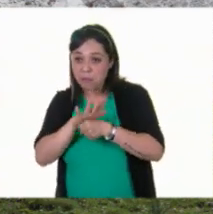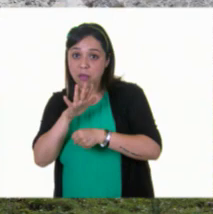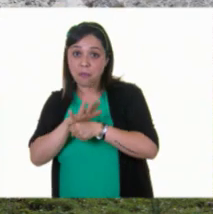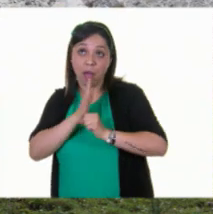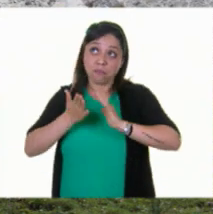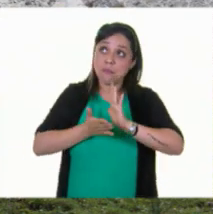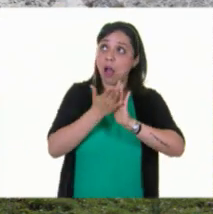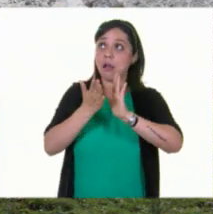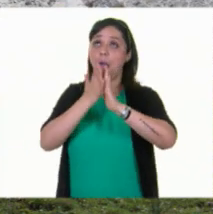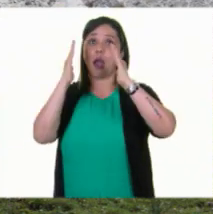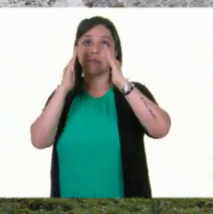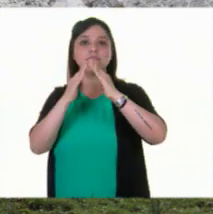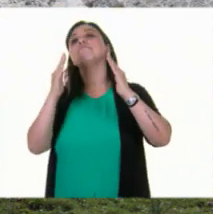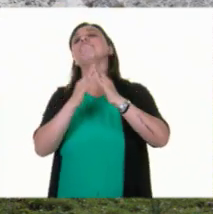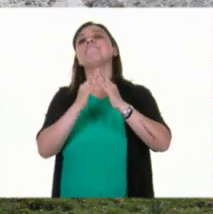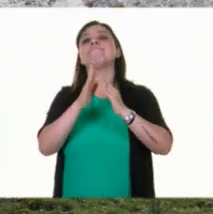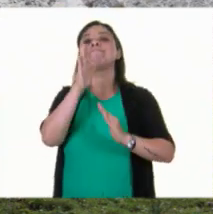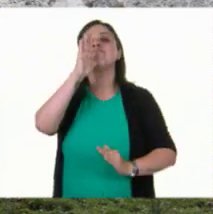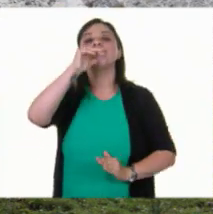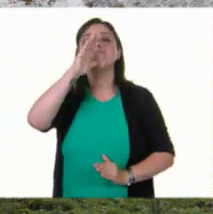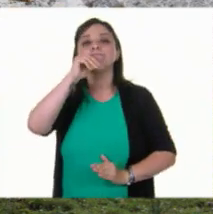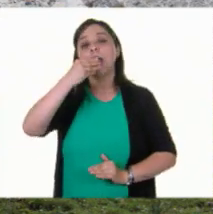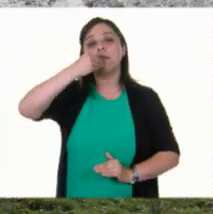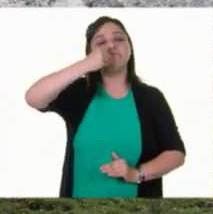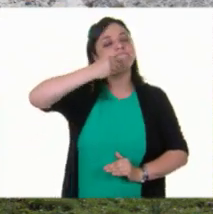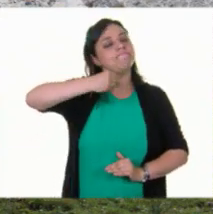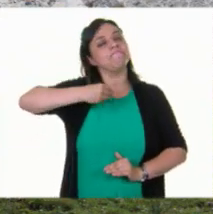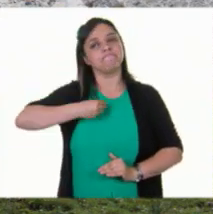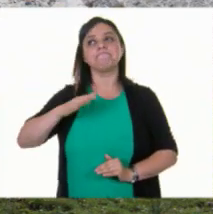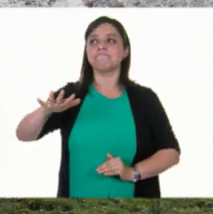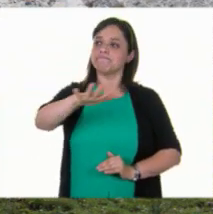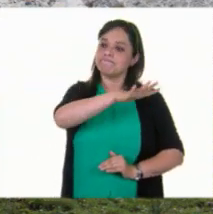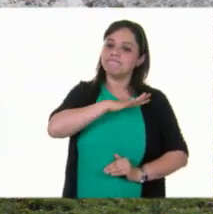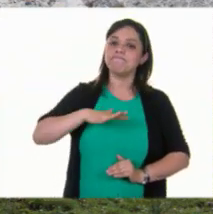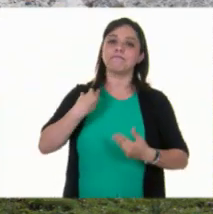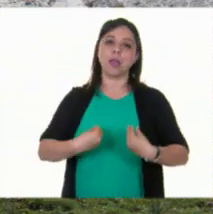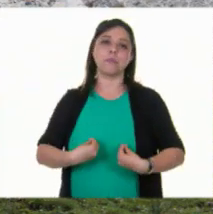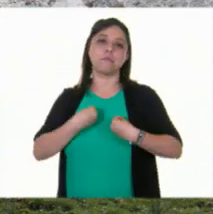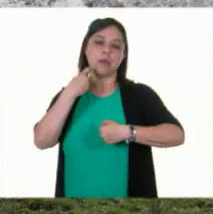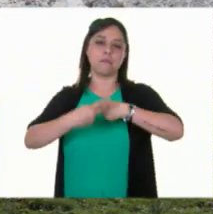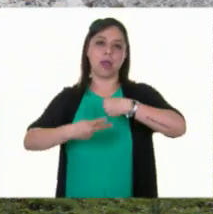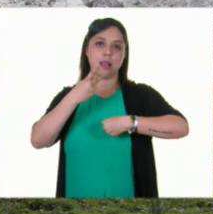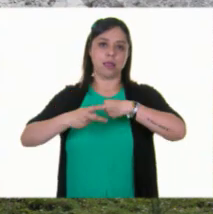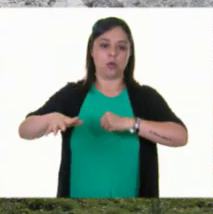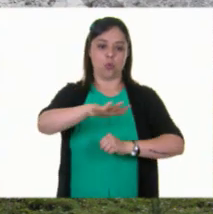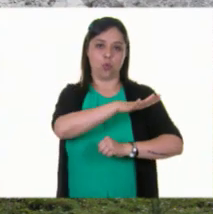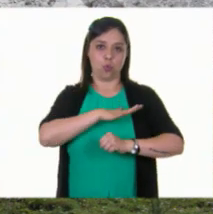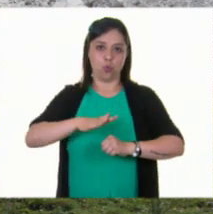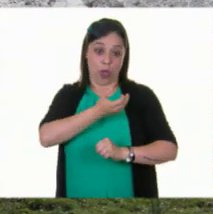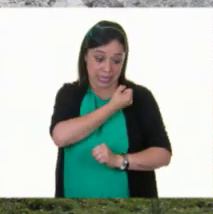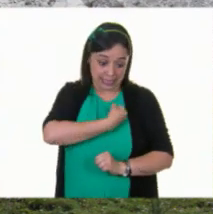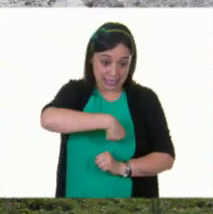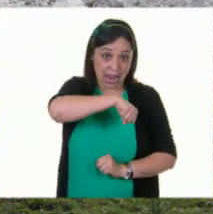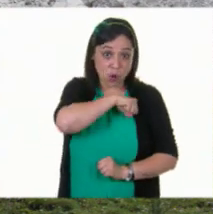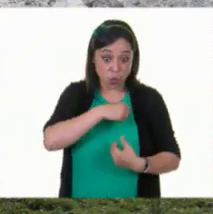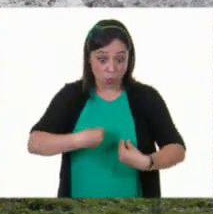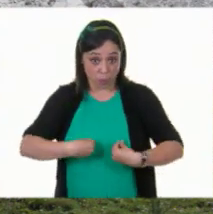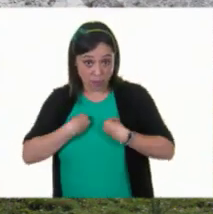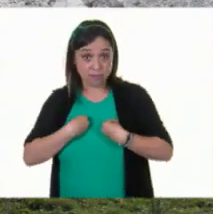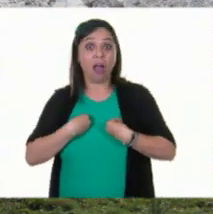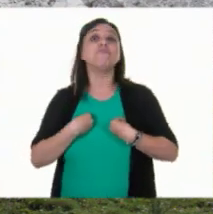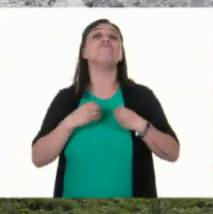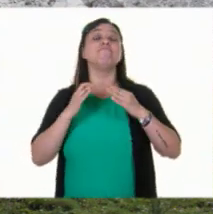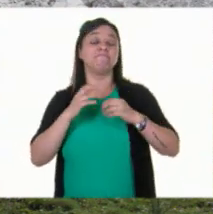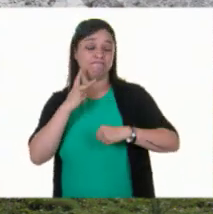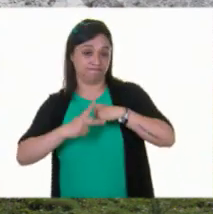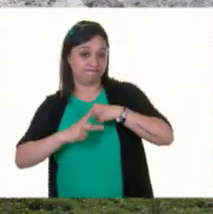seguras y se ven obligadas a vivir en zonas de alto riesgo, lo que pone en riesgo su salud y su vida. Ahora